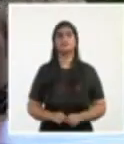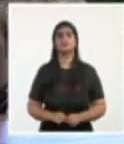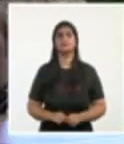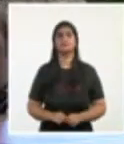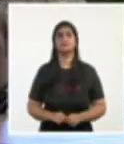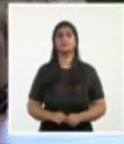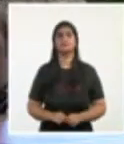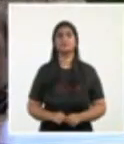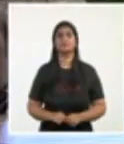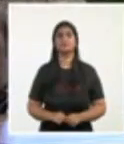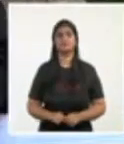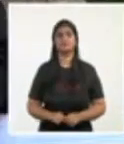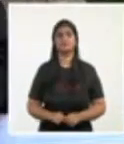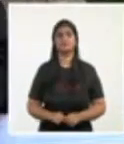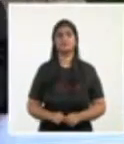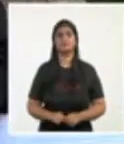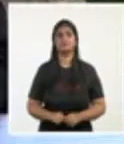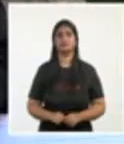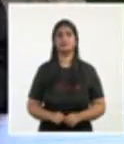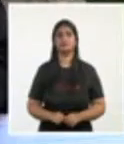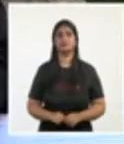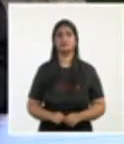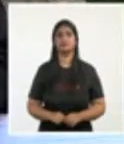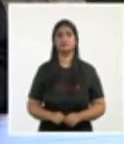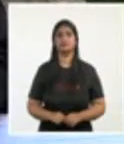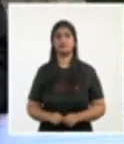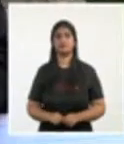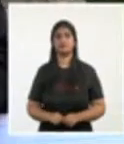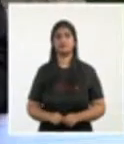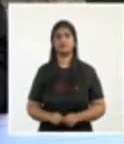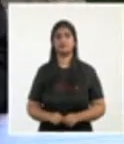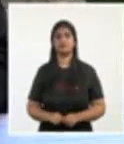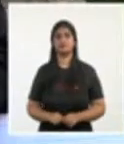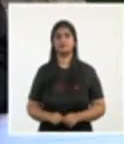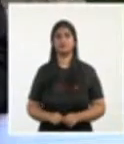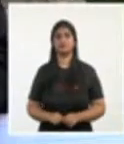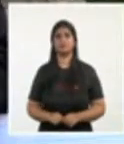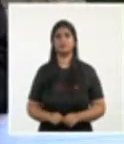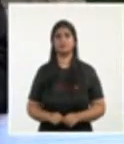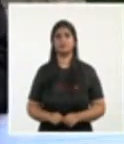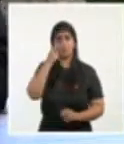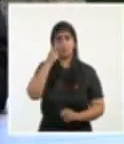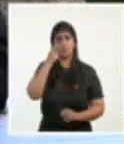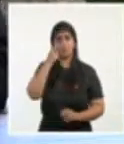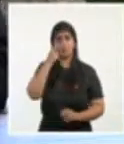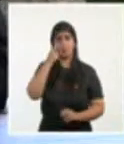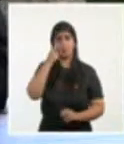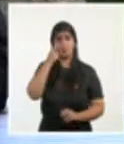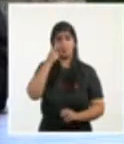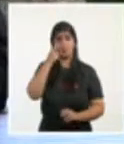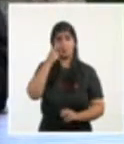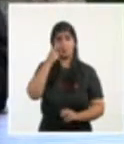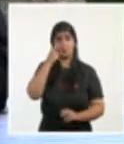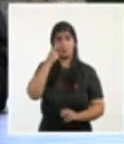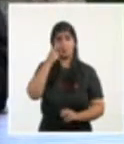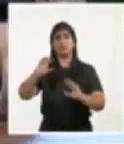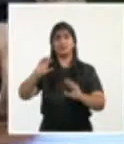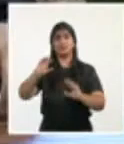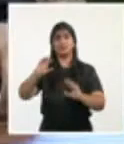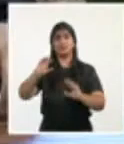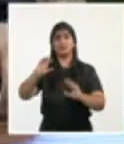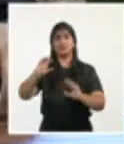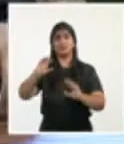incluso conociendo eso también, fuimos ya empezando a ver las próximas etapas que correspondían, pero que da la casualidad que